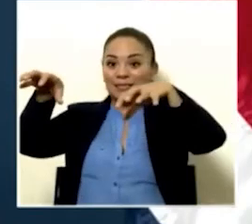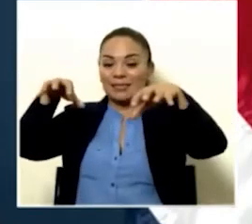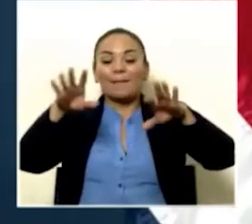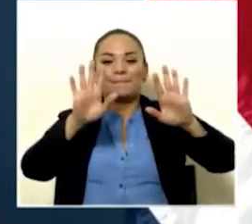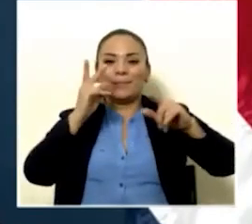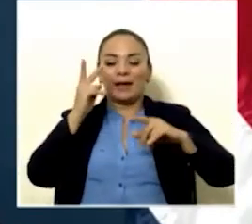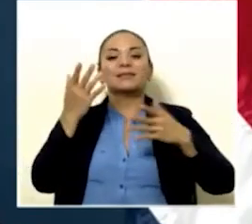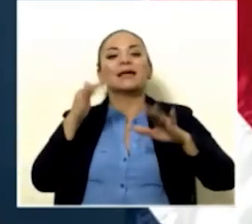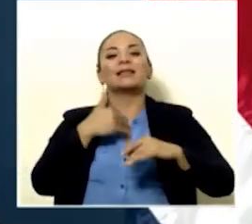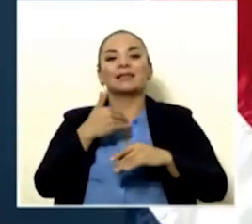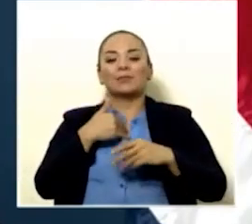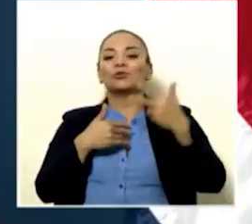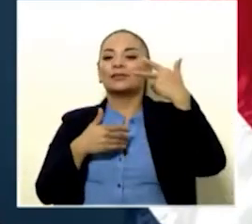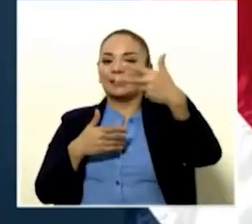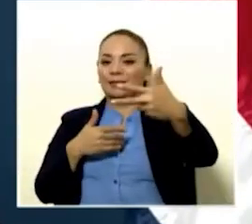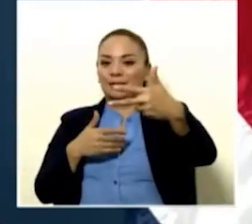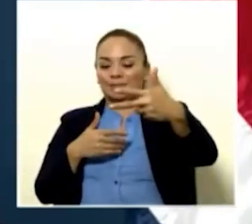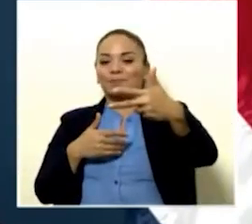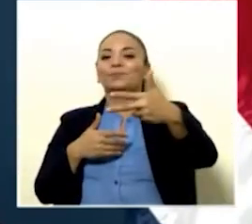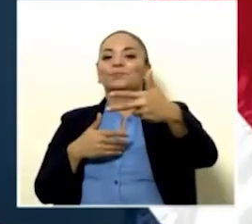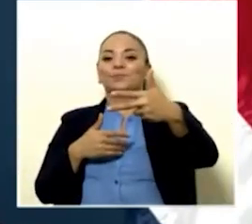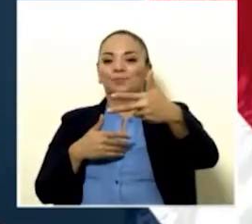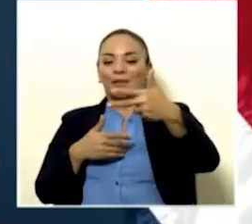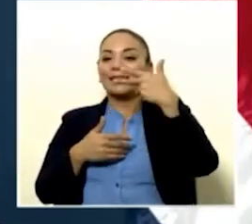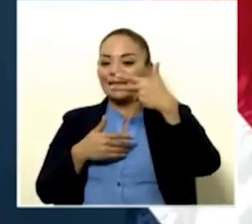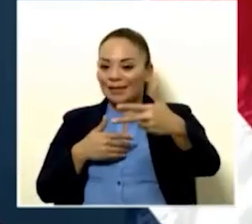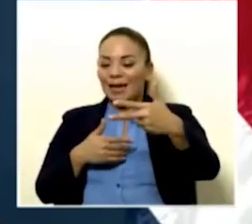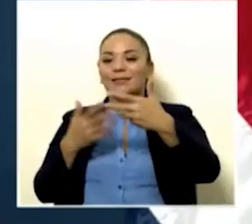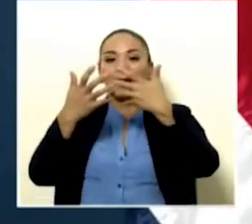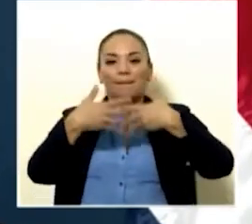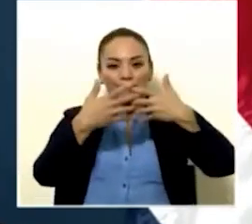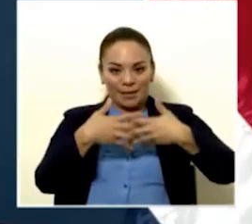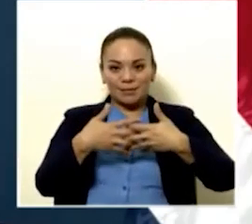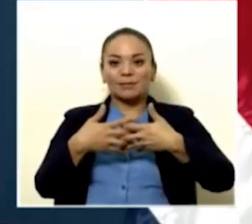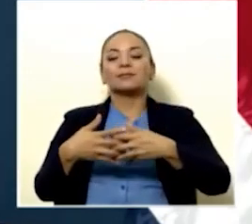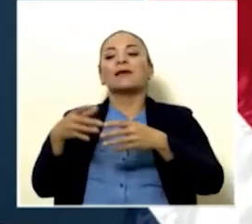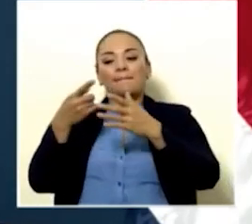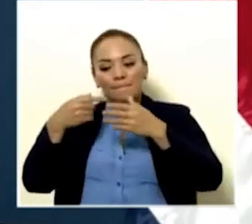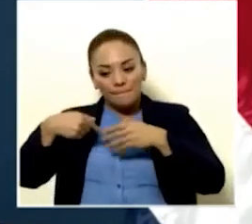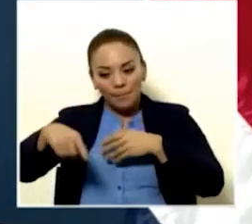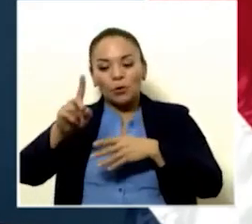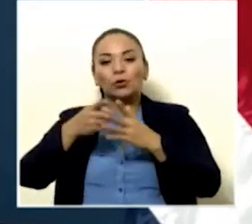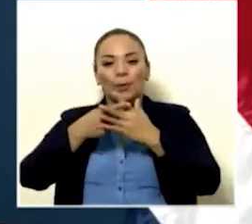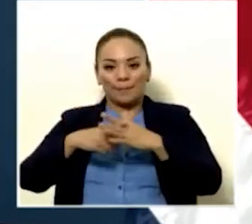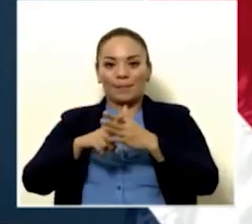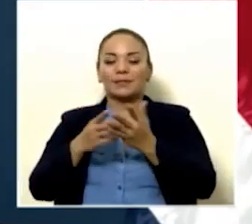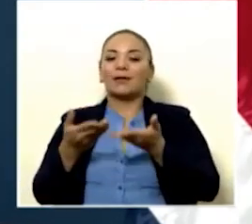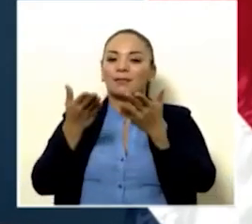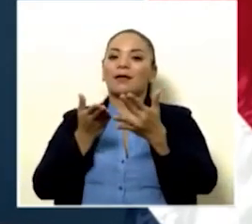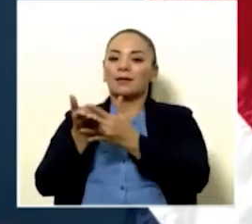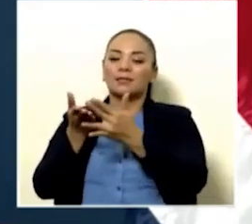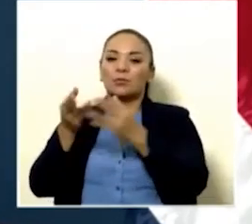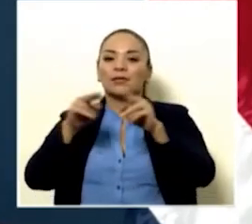ya tenemos 3 proveedores que van a empezar muy pronto a dar acceso